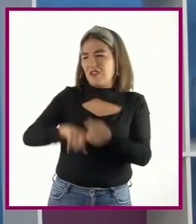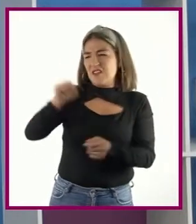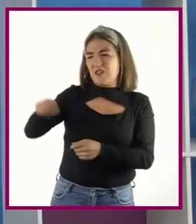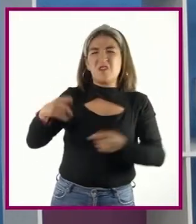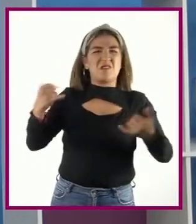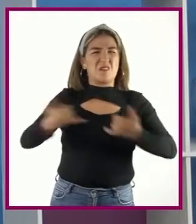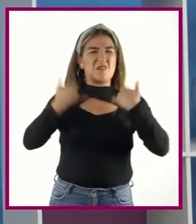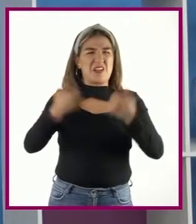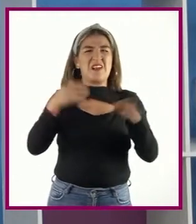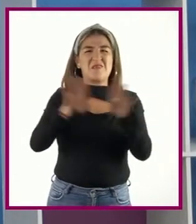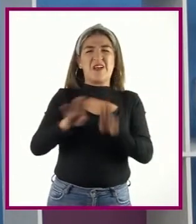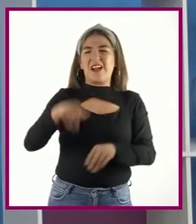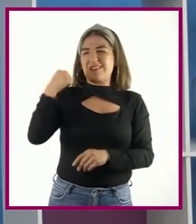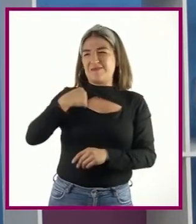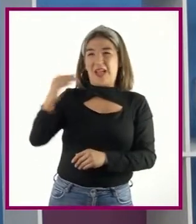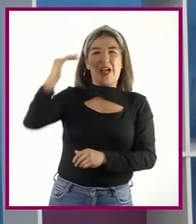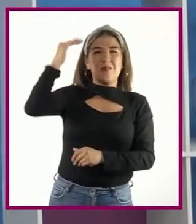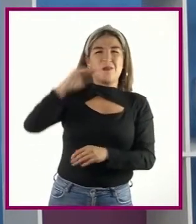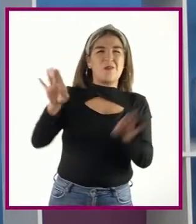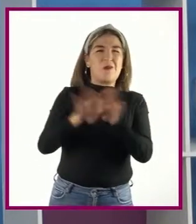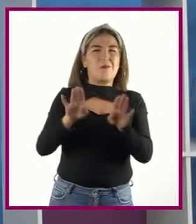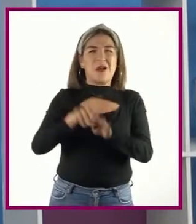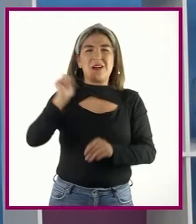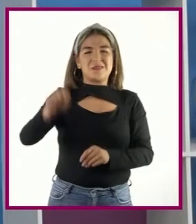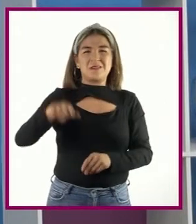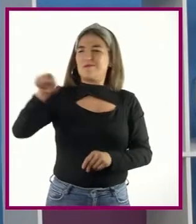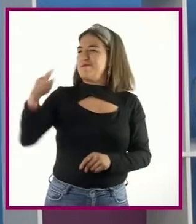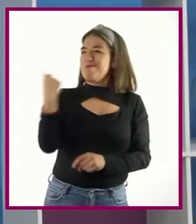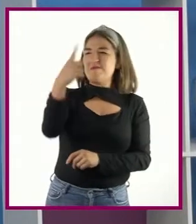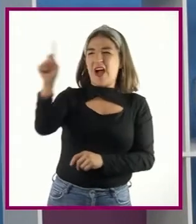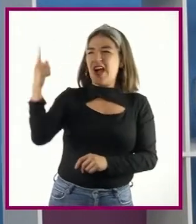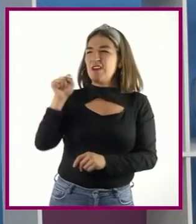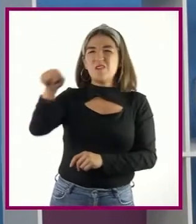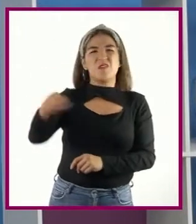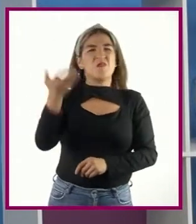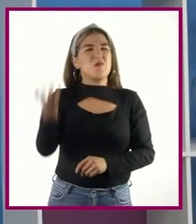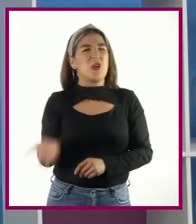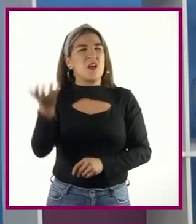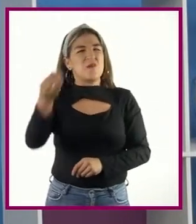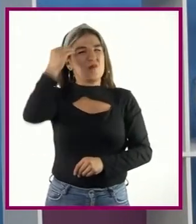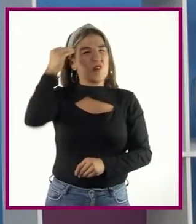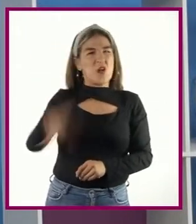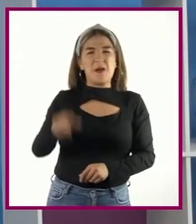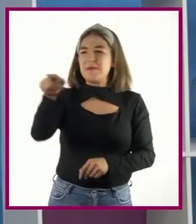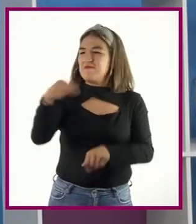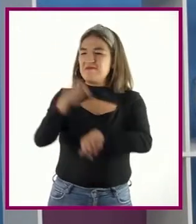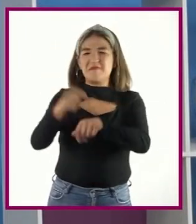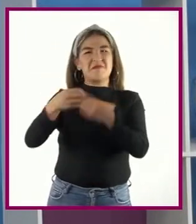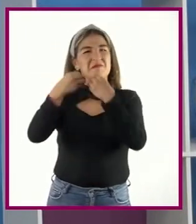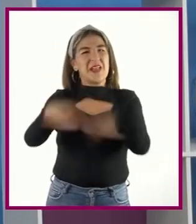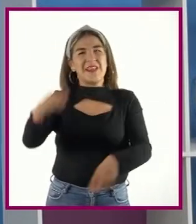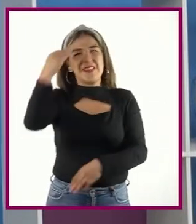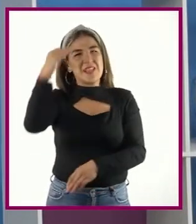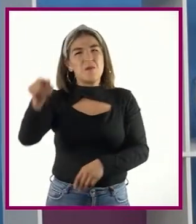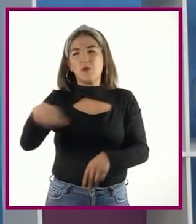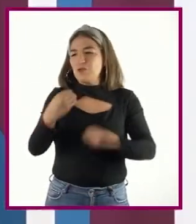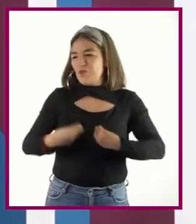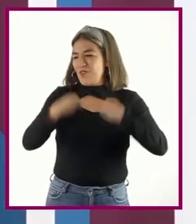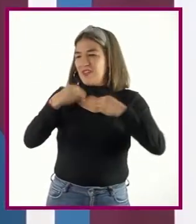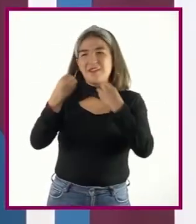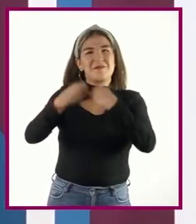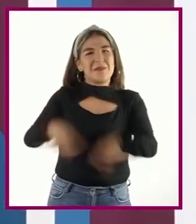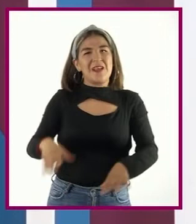mirada adultocéntrica se califica como vagancia, flojera, pérdida de tiempo, desperdicio de la vida y